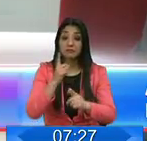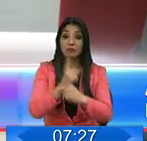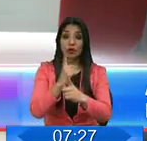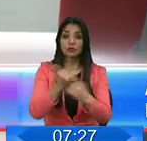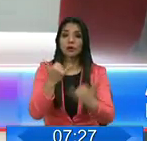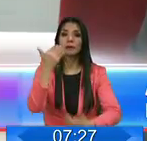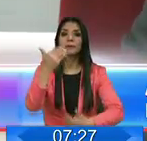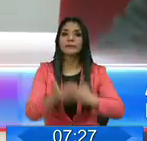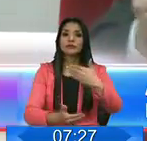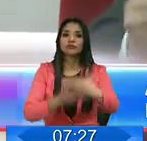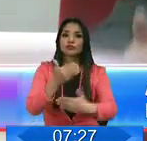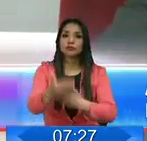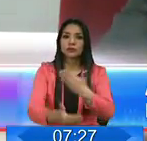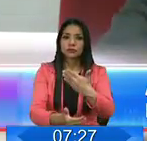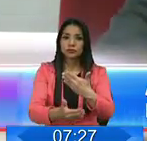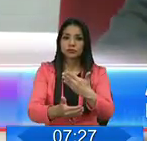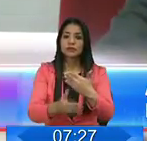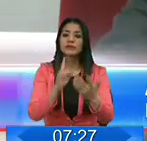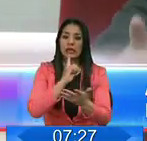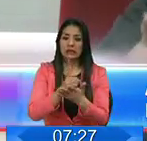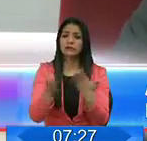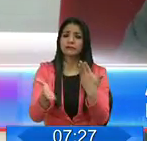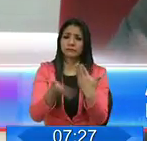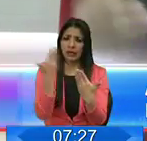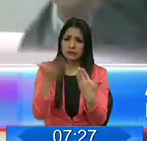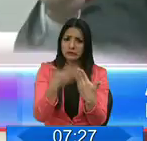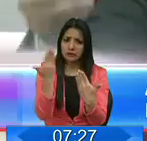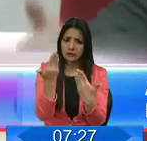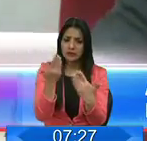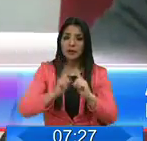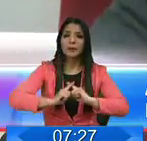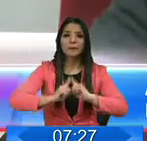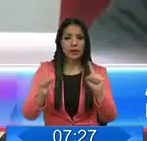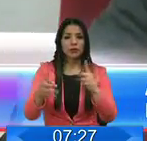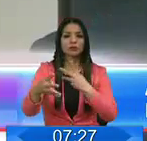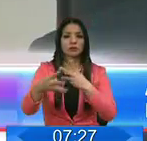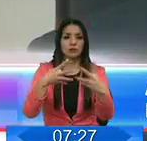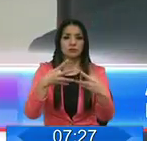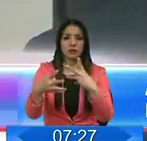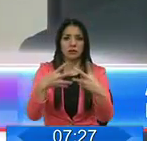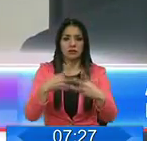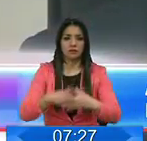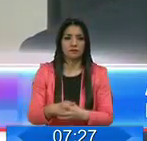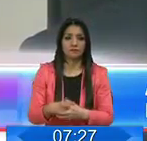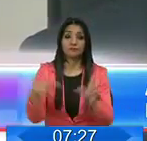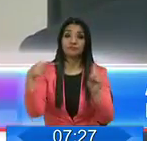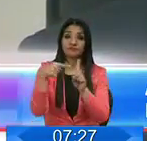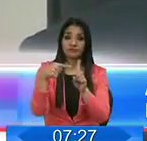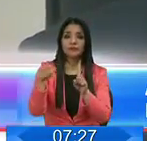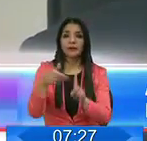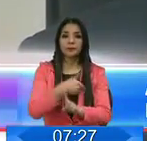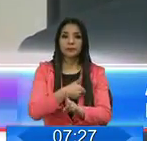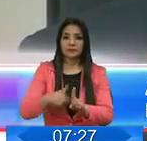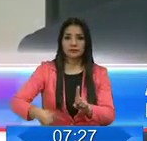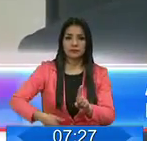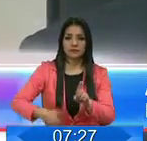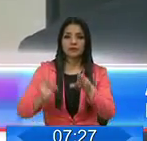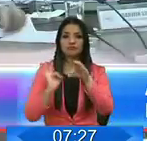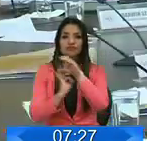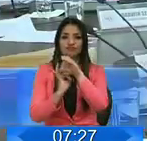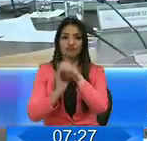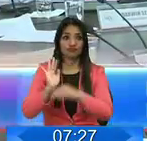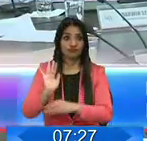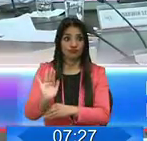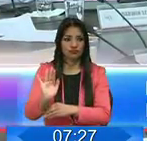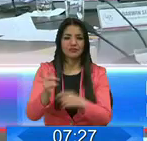procedimiento totalmente sencillo, pero transparente. Julio César Trujillo, presidente del Consejo de Participación